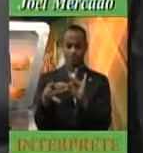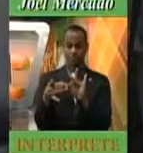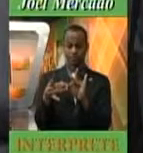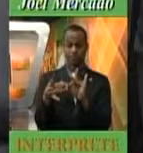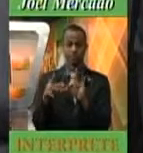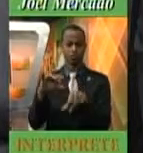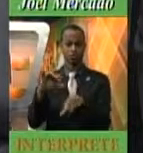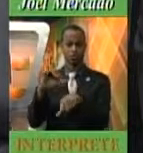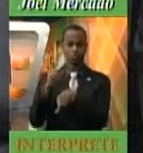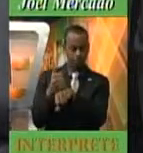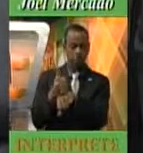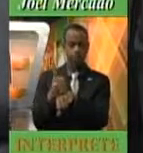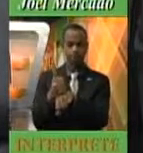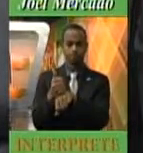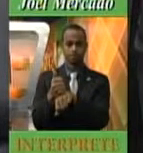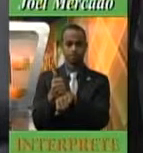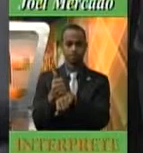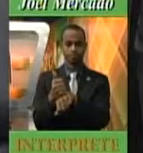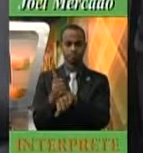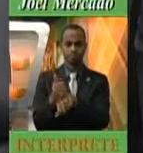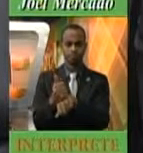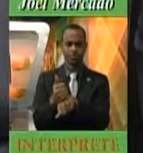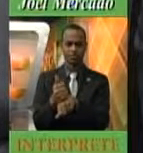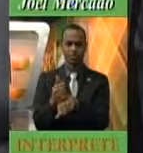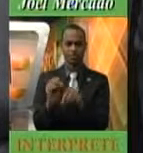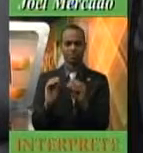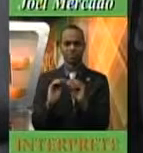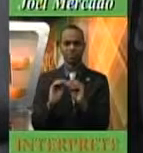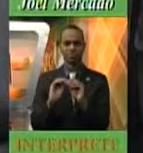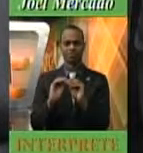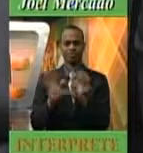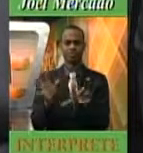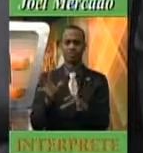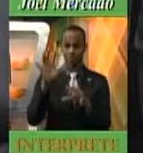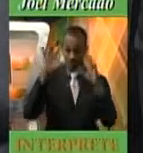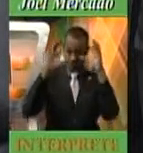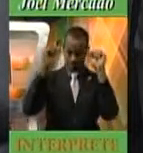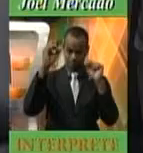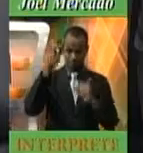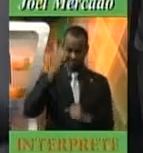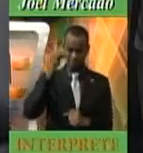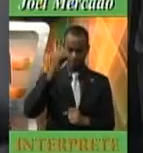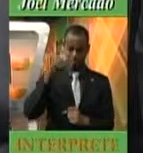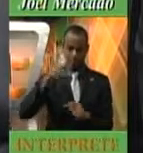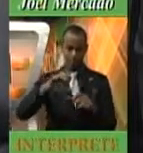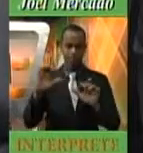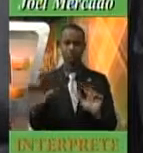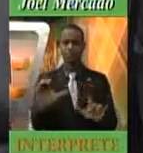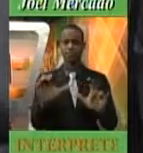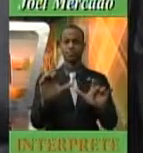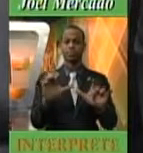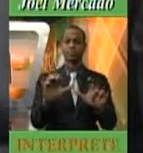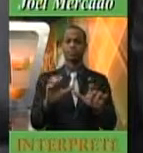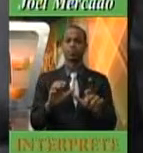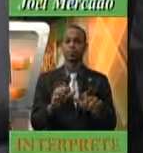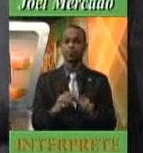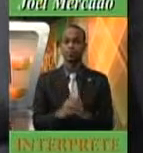lo formamos, y muy inspirado en el presidente Danilo Medina, y muy inspirado